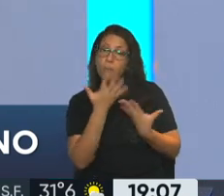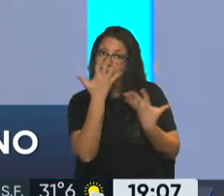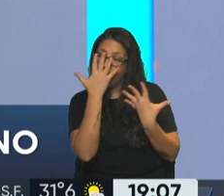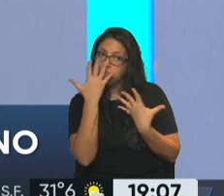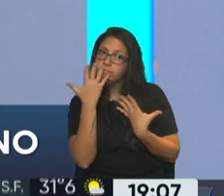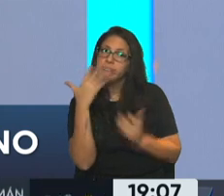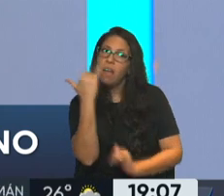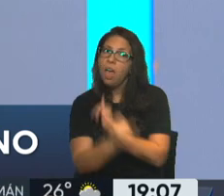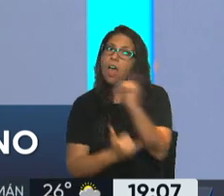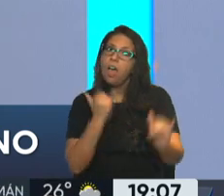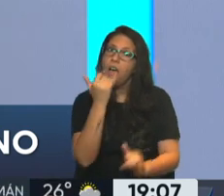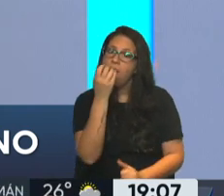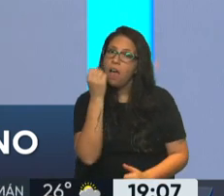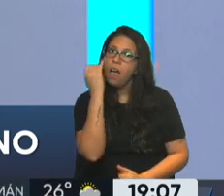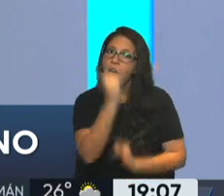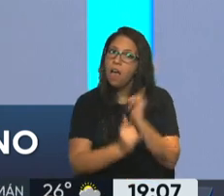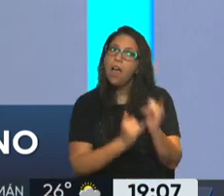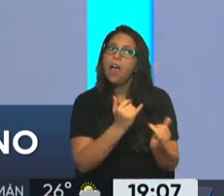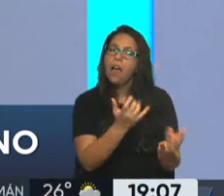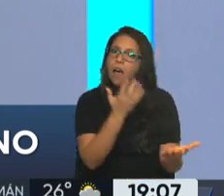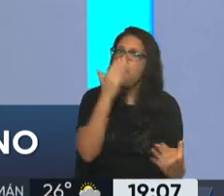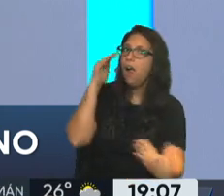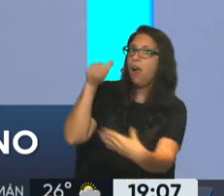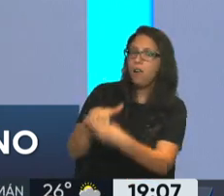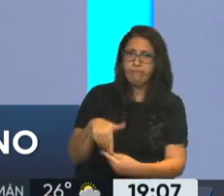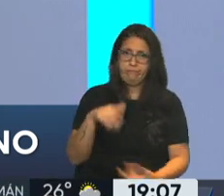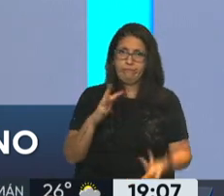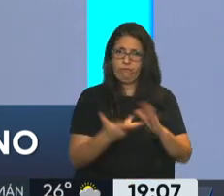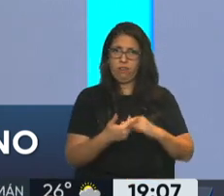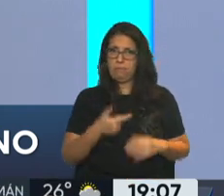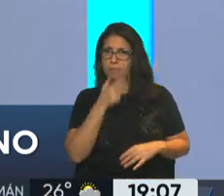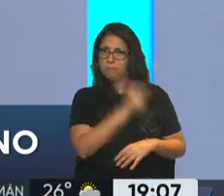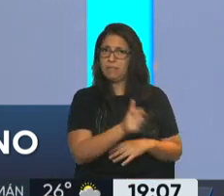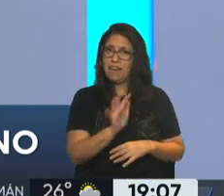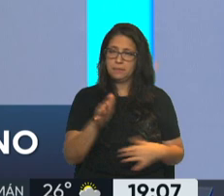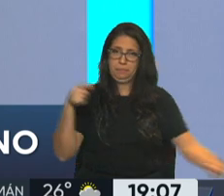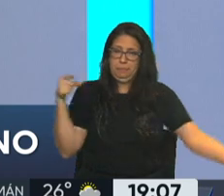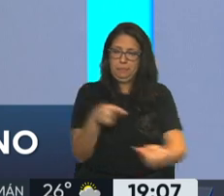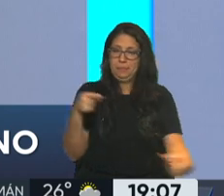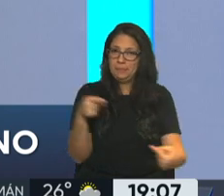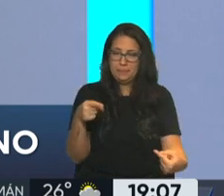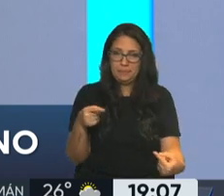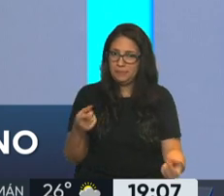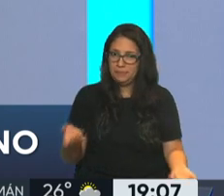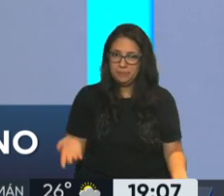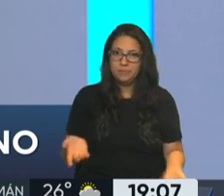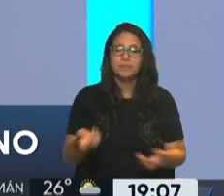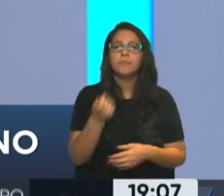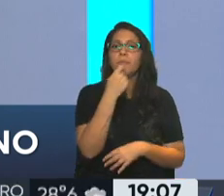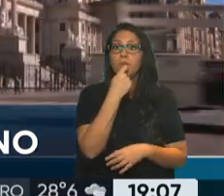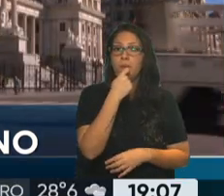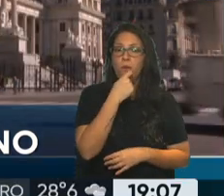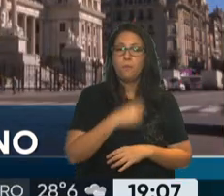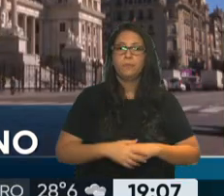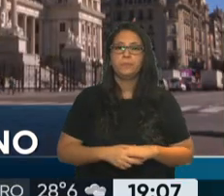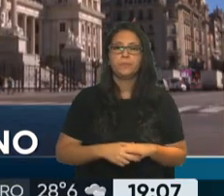le voten a favor eh No habría sido una buena maniobra decían algunos dirigentes Que fíjate entre los